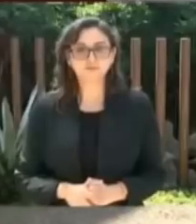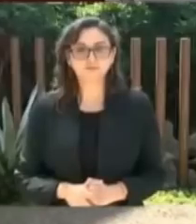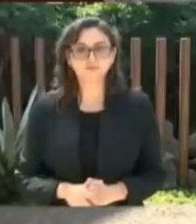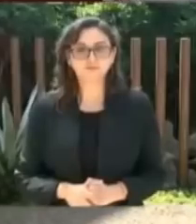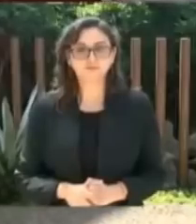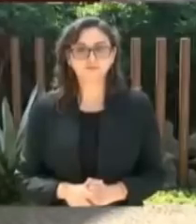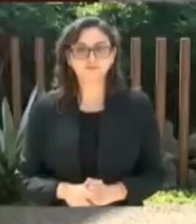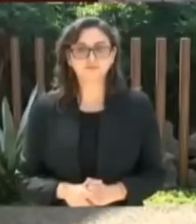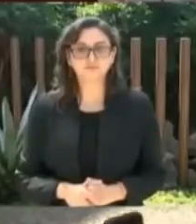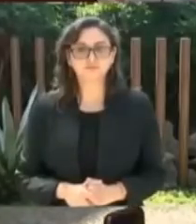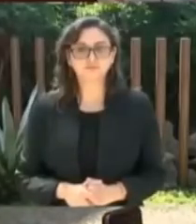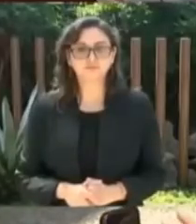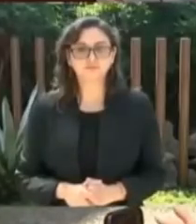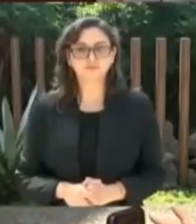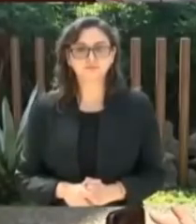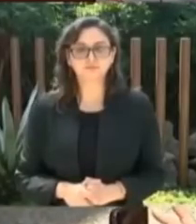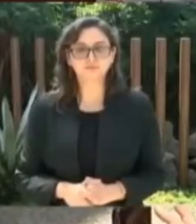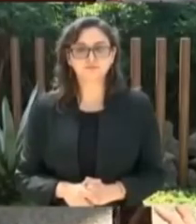Celebro